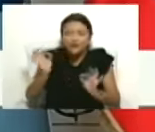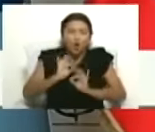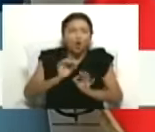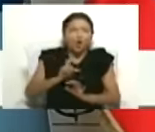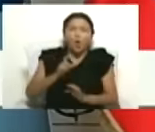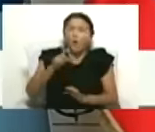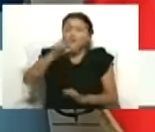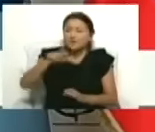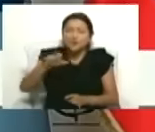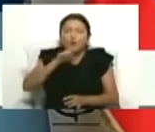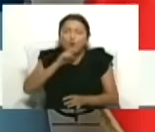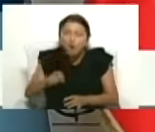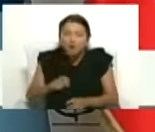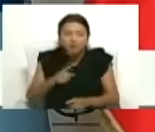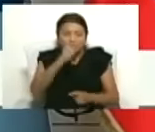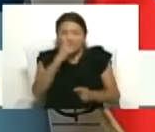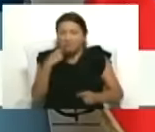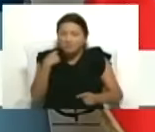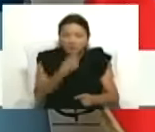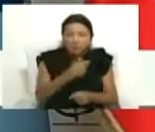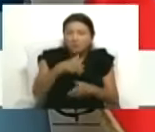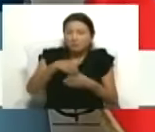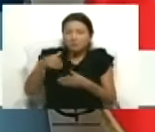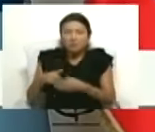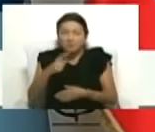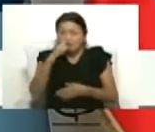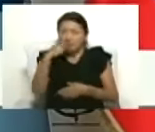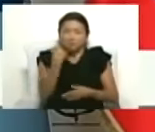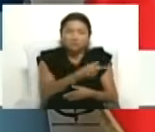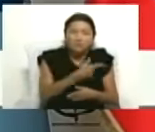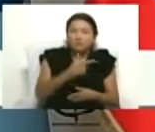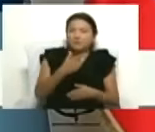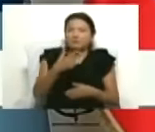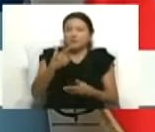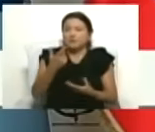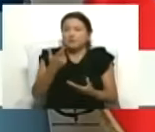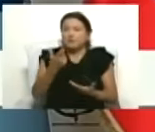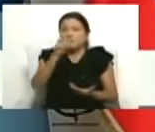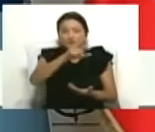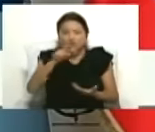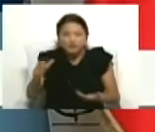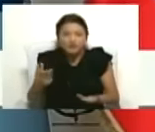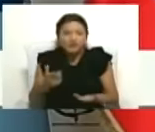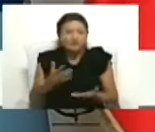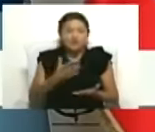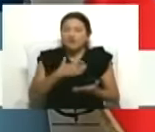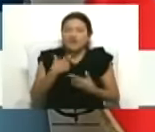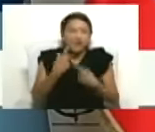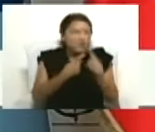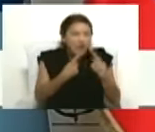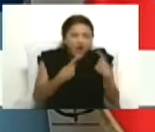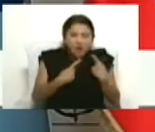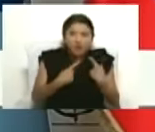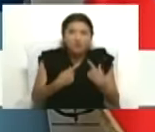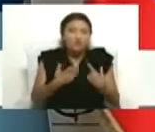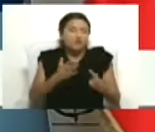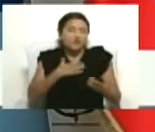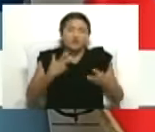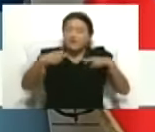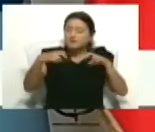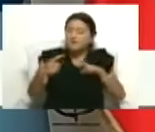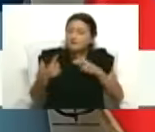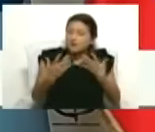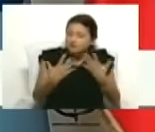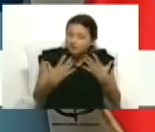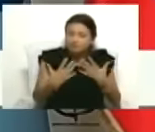votos, el que no le importan las elecciones, el que no busca el debate, el que no quiere el diálogo, sino esto que